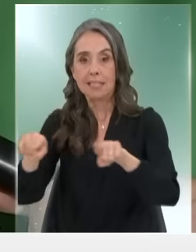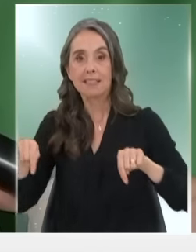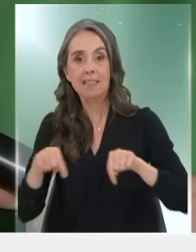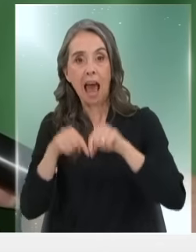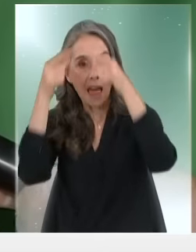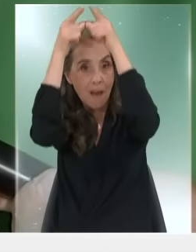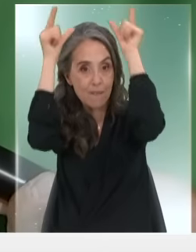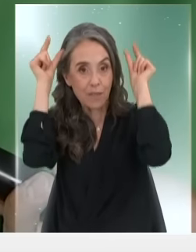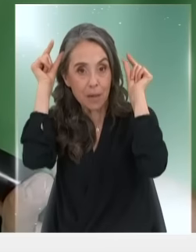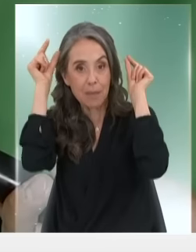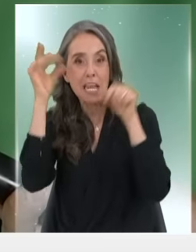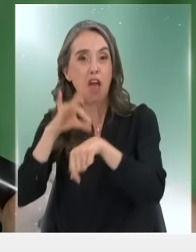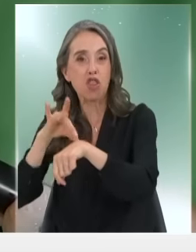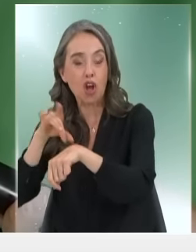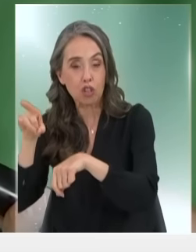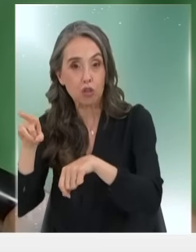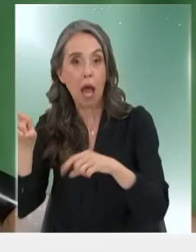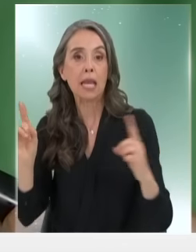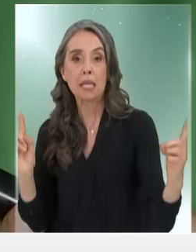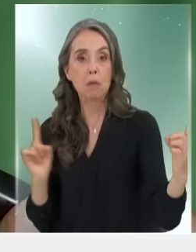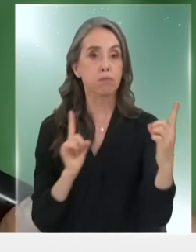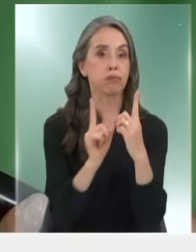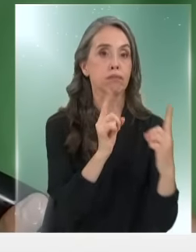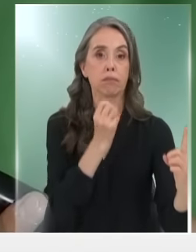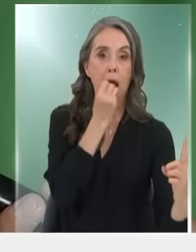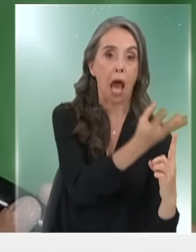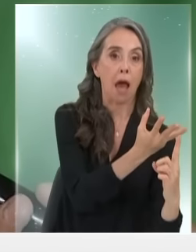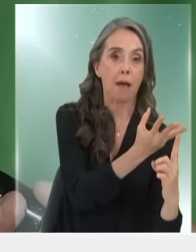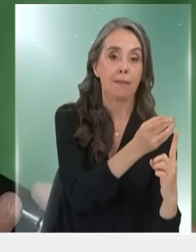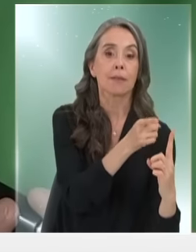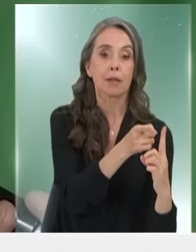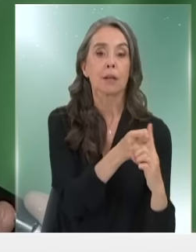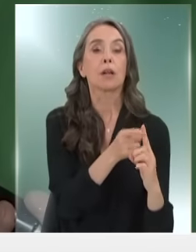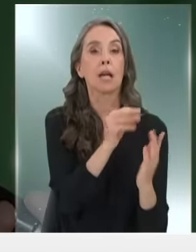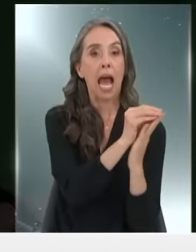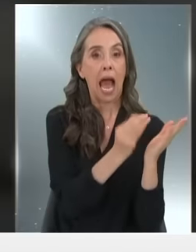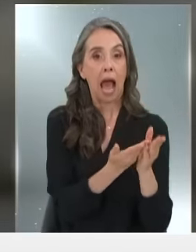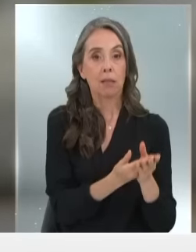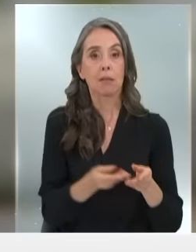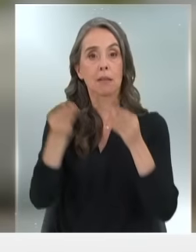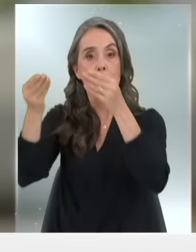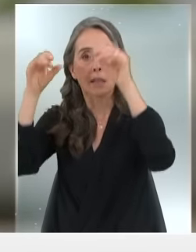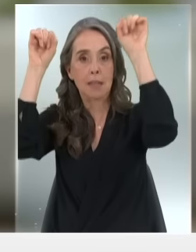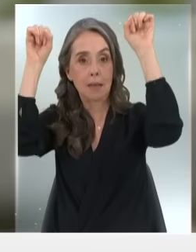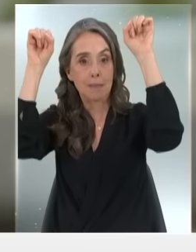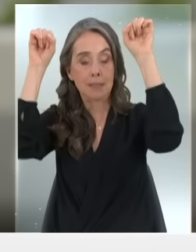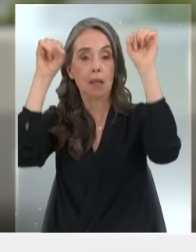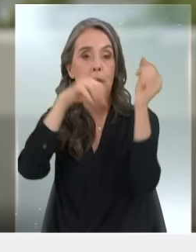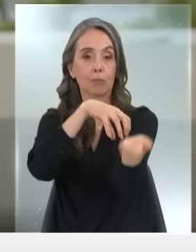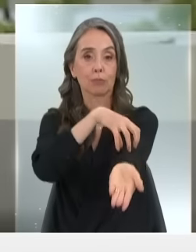los antecedentes fueron puestos a disposición del Ministerio Público de Rancagua.